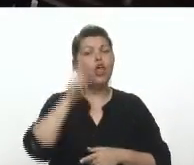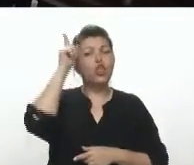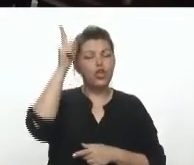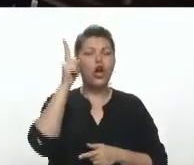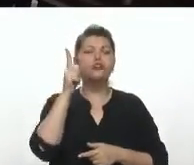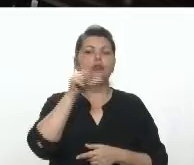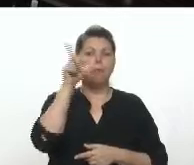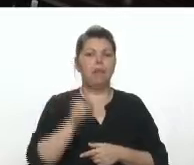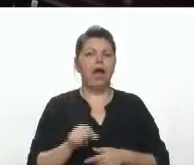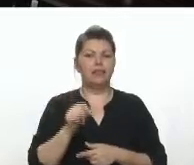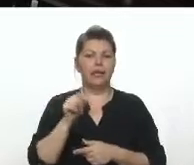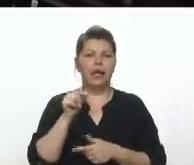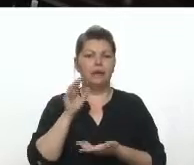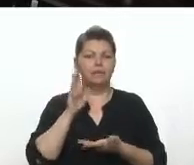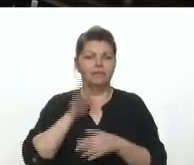os lo demanden.